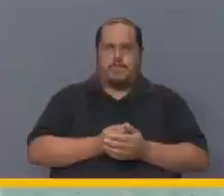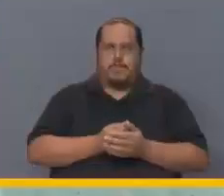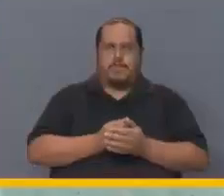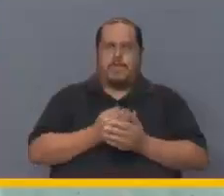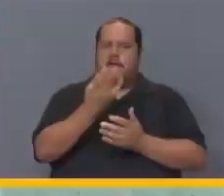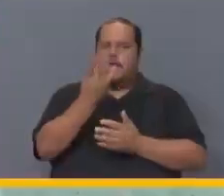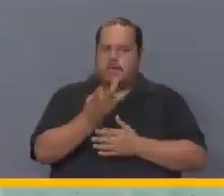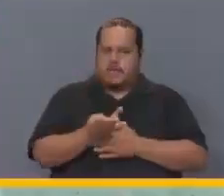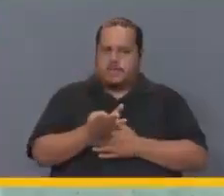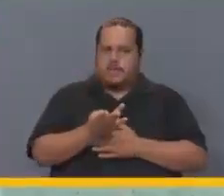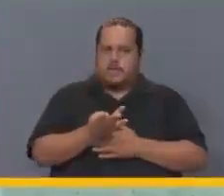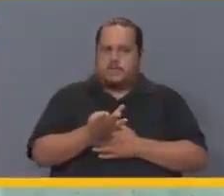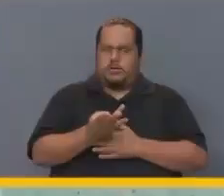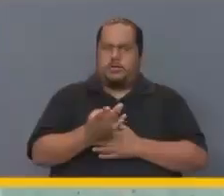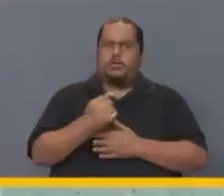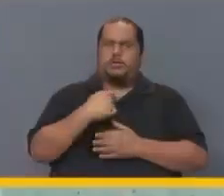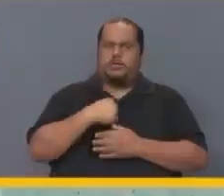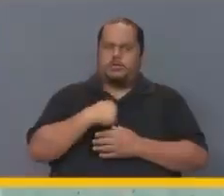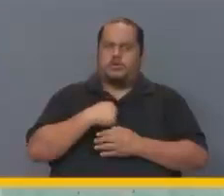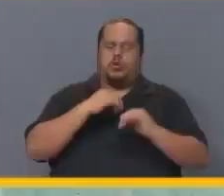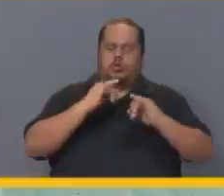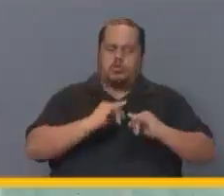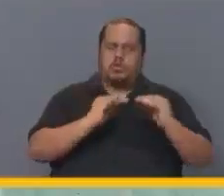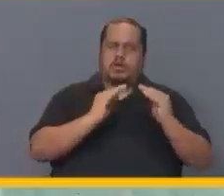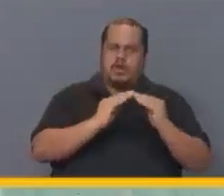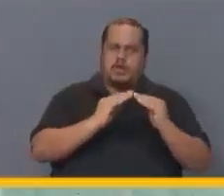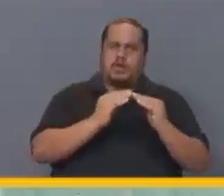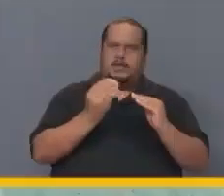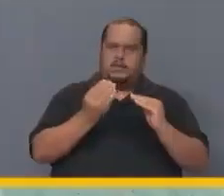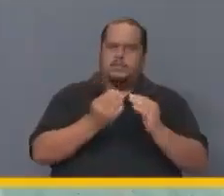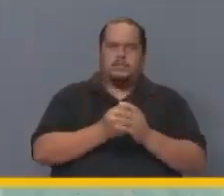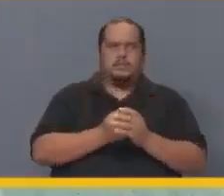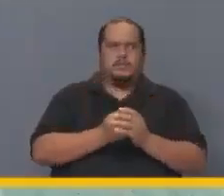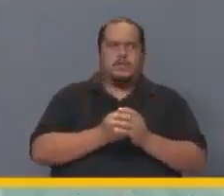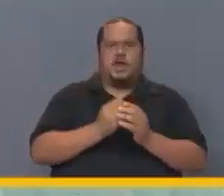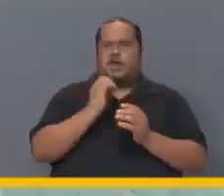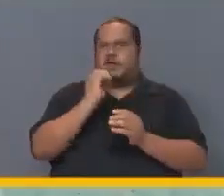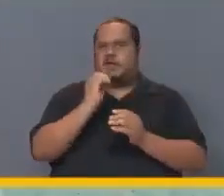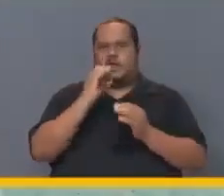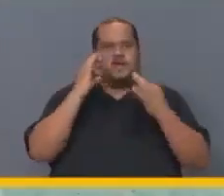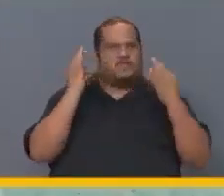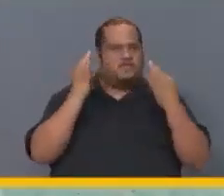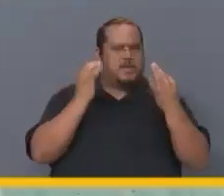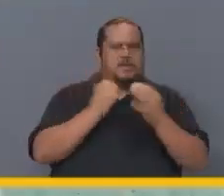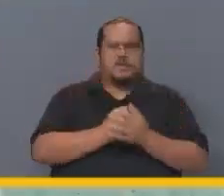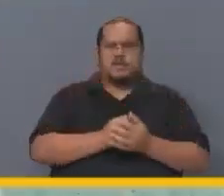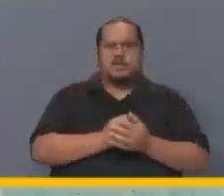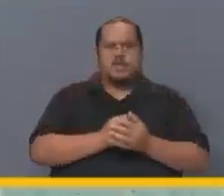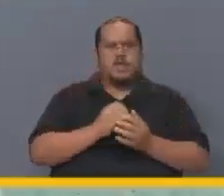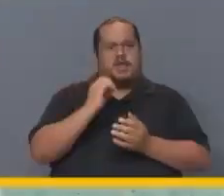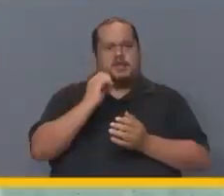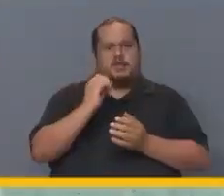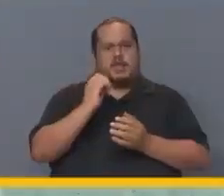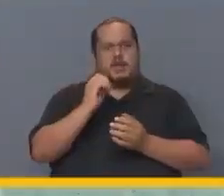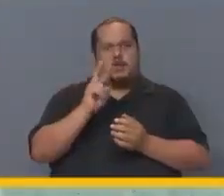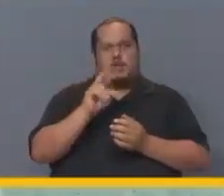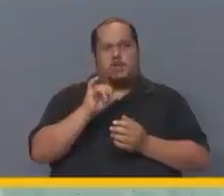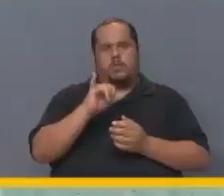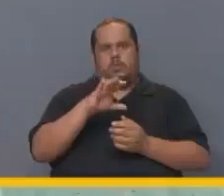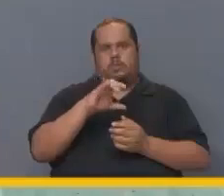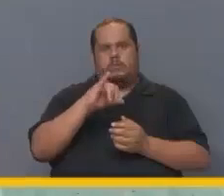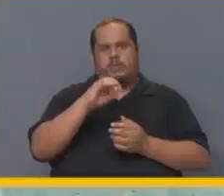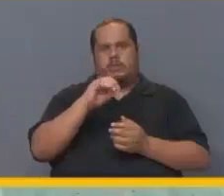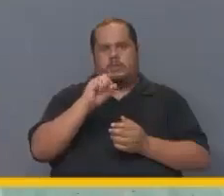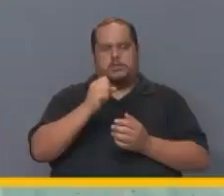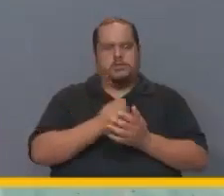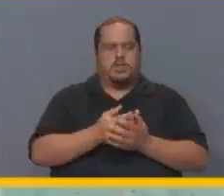casada, que la verdad es que soy muy hogareño, como dicen, la verdad es que cero fiestas, cero vicios, como dicen.